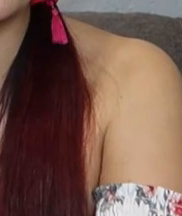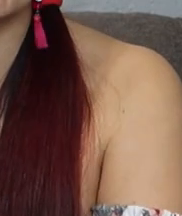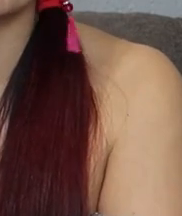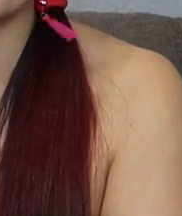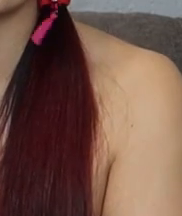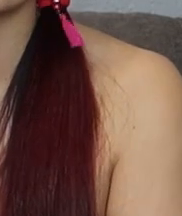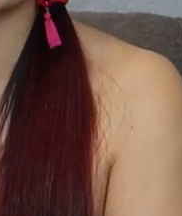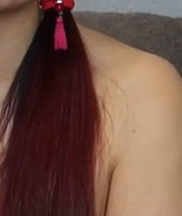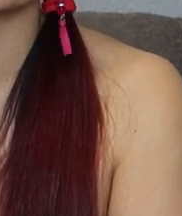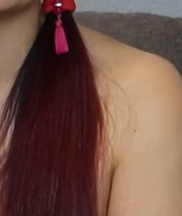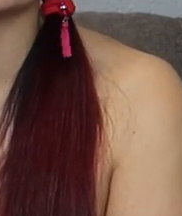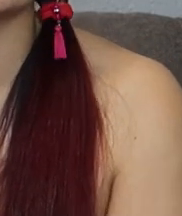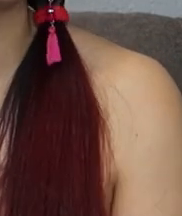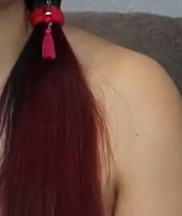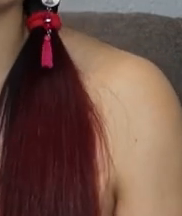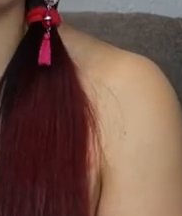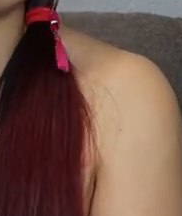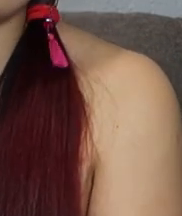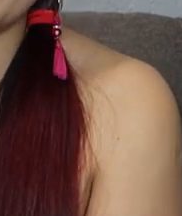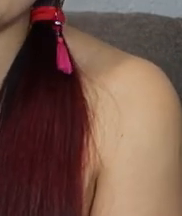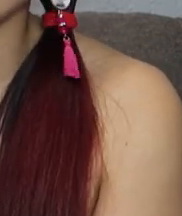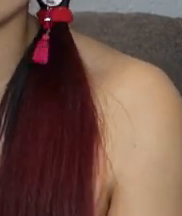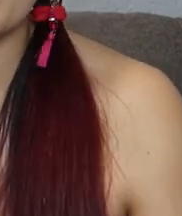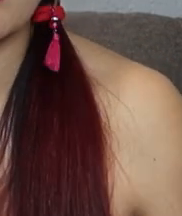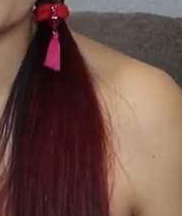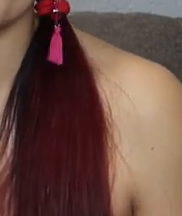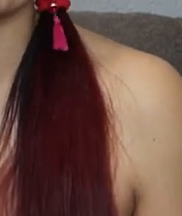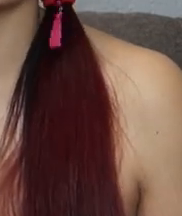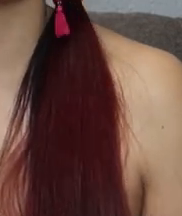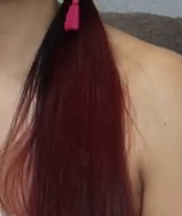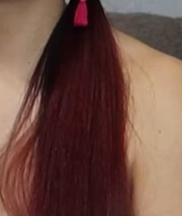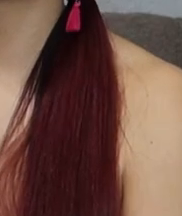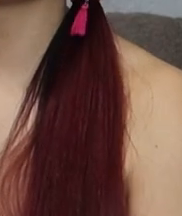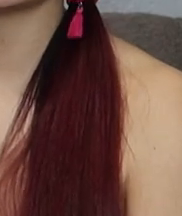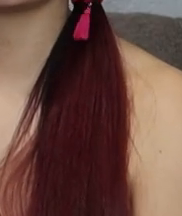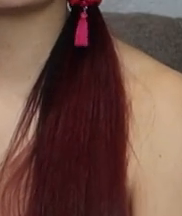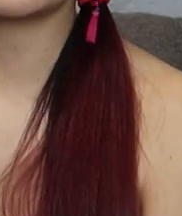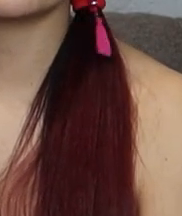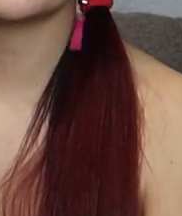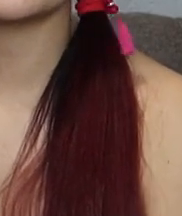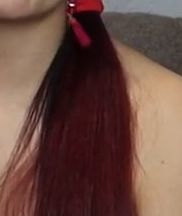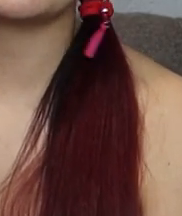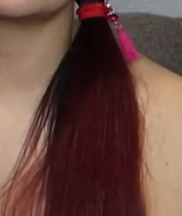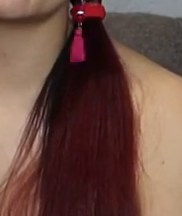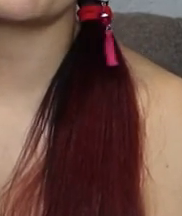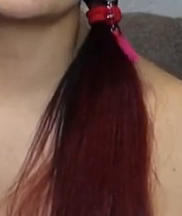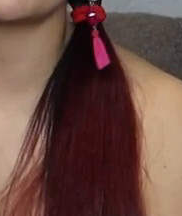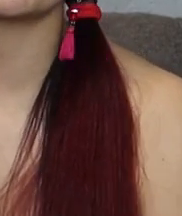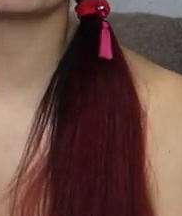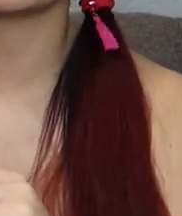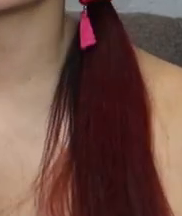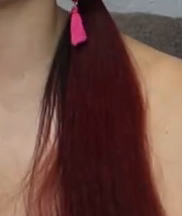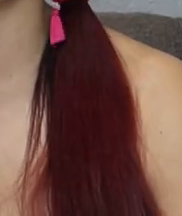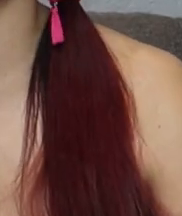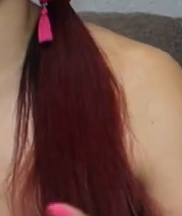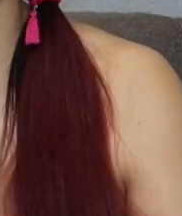su like, por favor, suscríbanse a mi canal y activen esa campanita para que no se pierda ninguno de mis videos. Dense una pasadita por mis redes sociales, por mi TikTok, por mi Instagram,